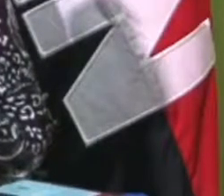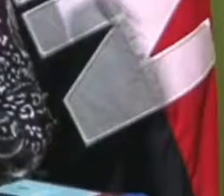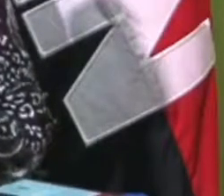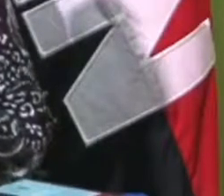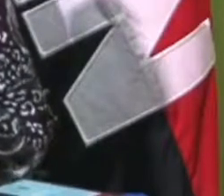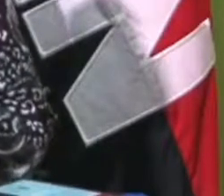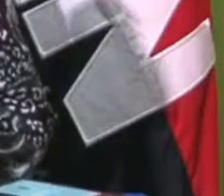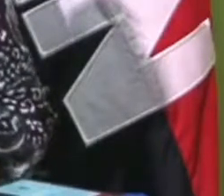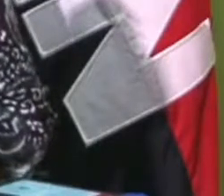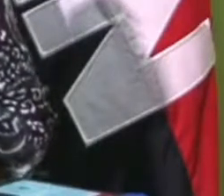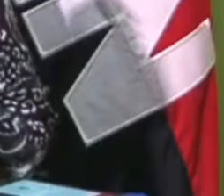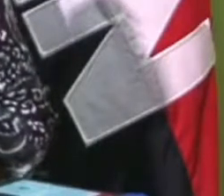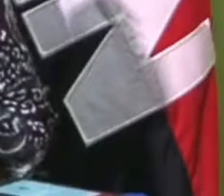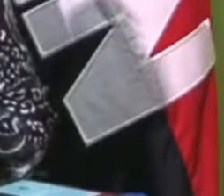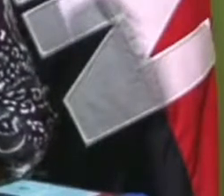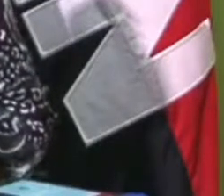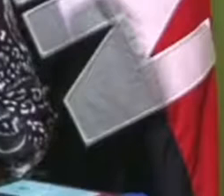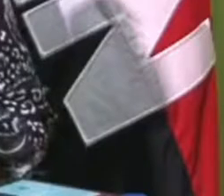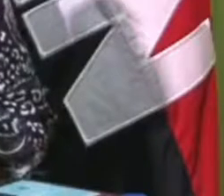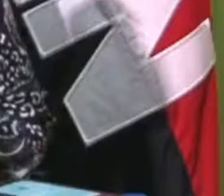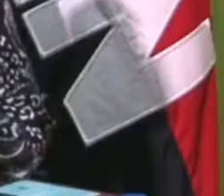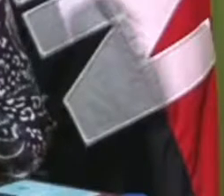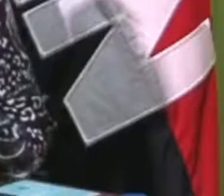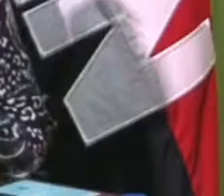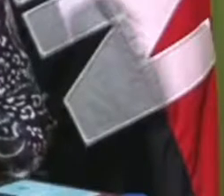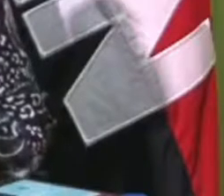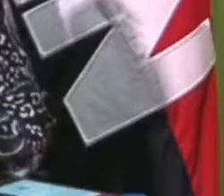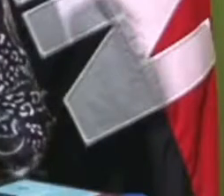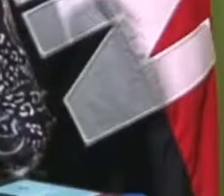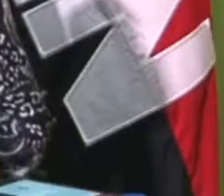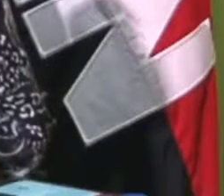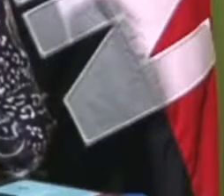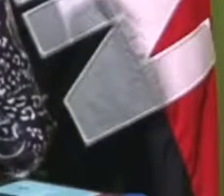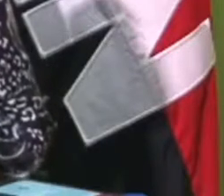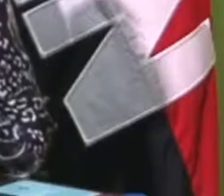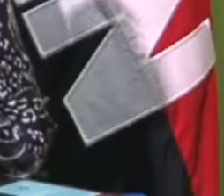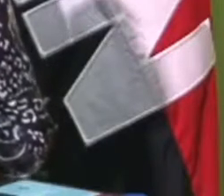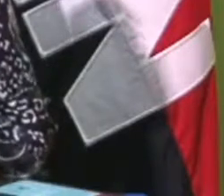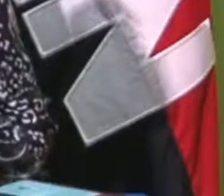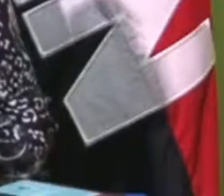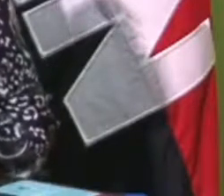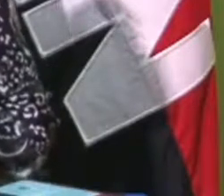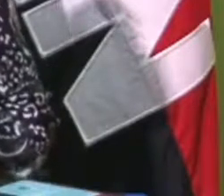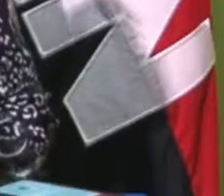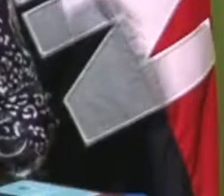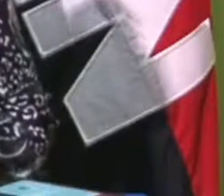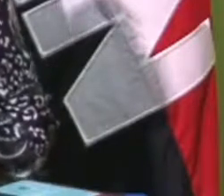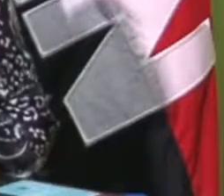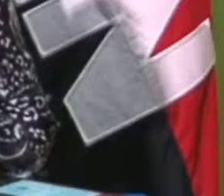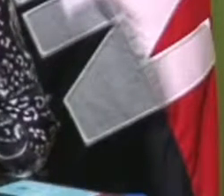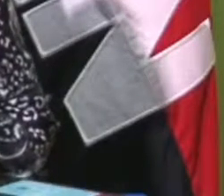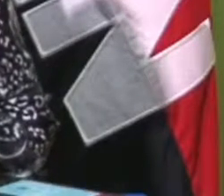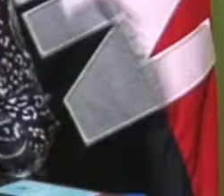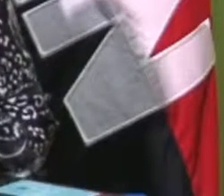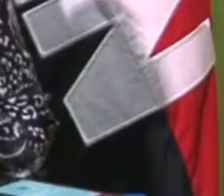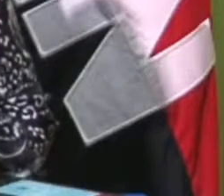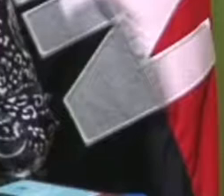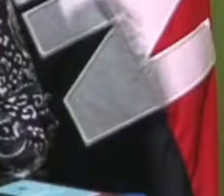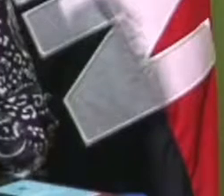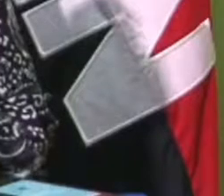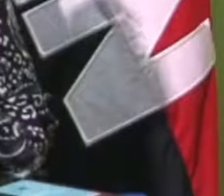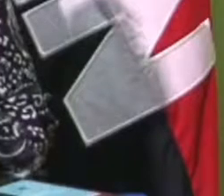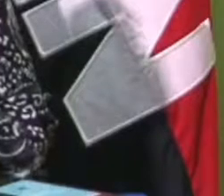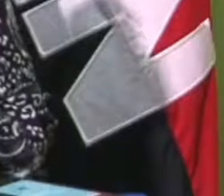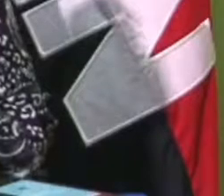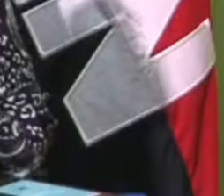cada país. Es muy importante que del día de ayer al día de hoy incrementamos de 39 a 45 países afectados